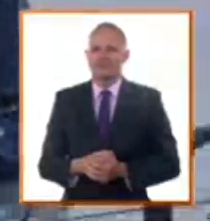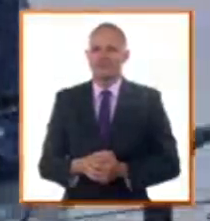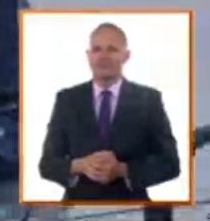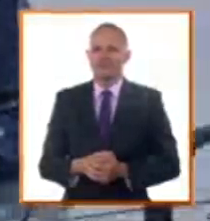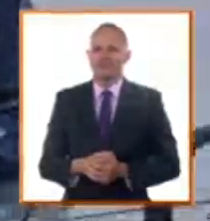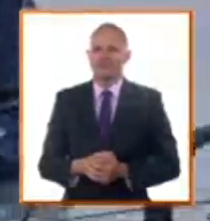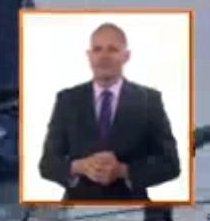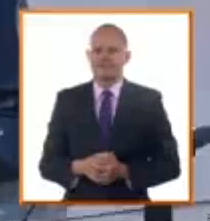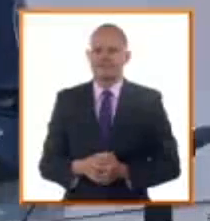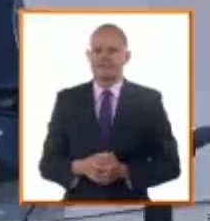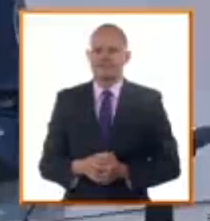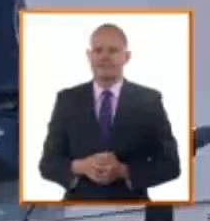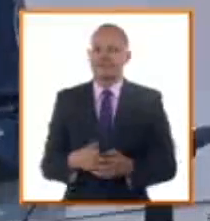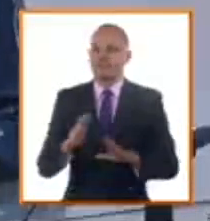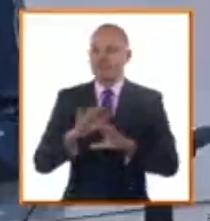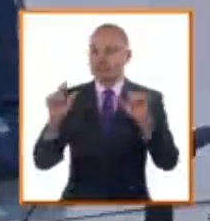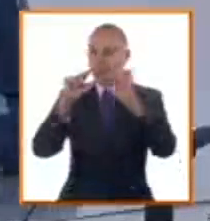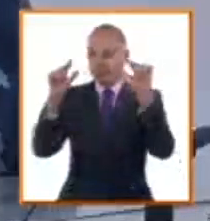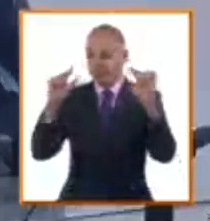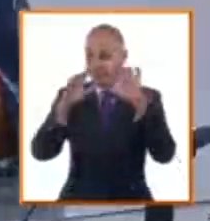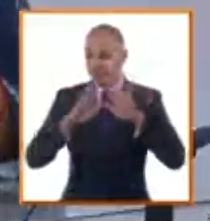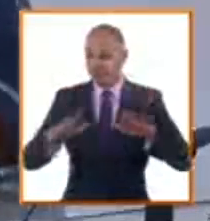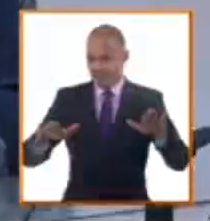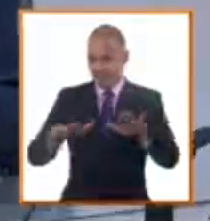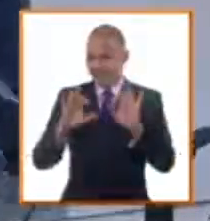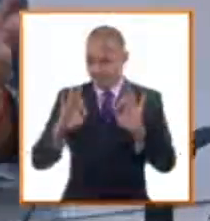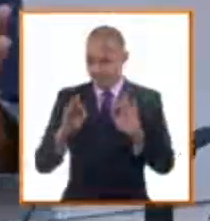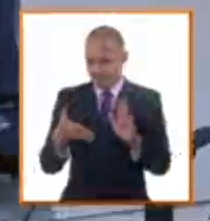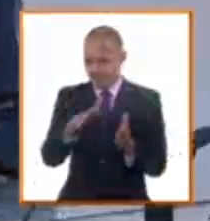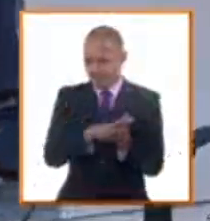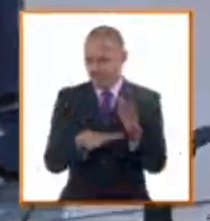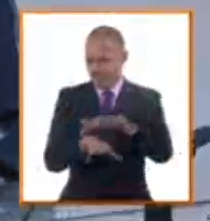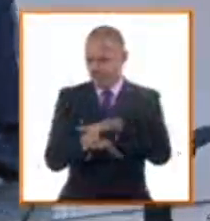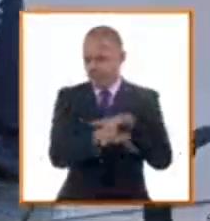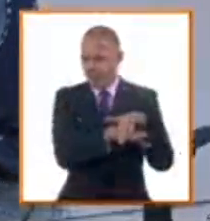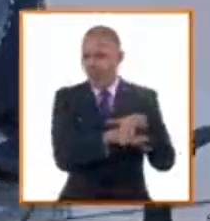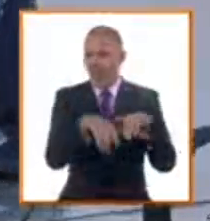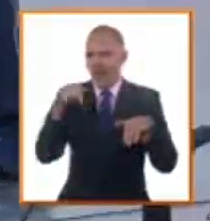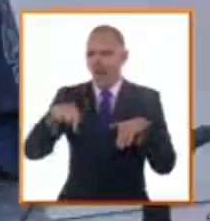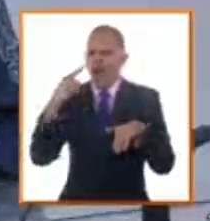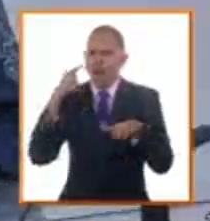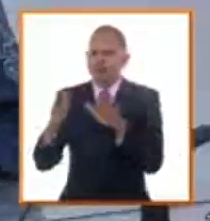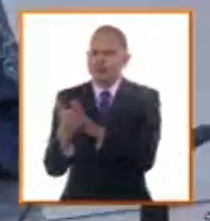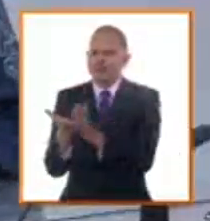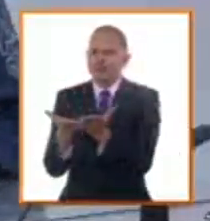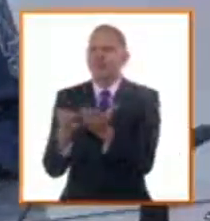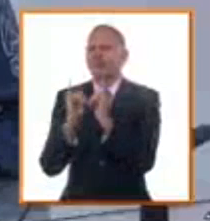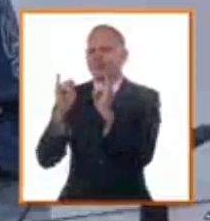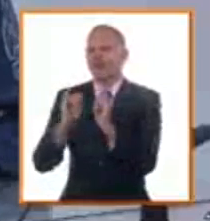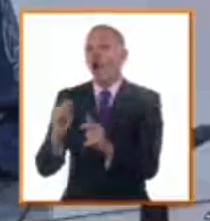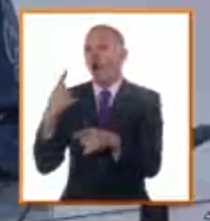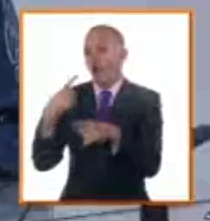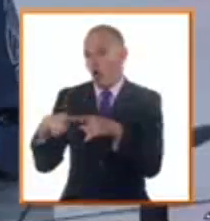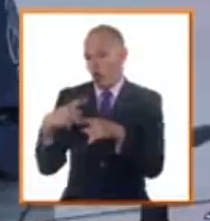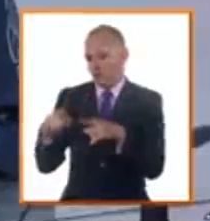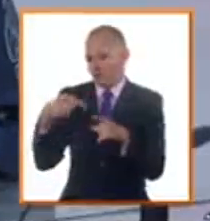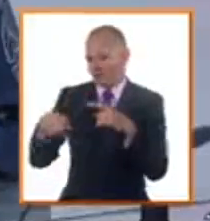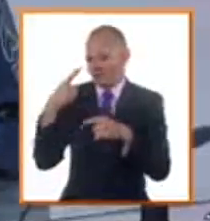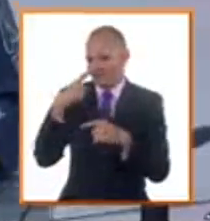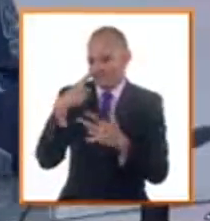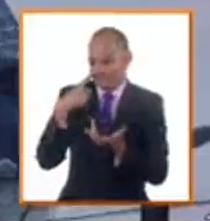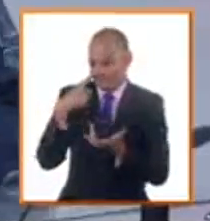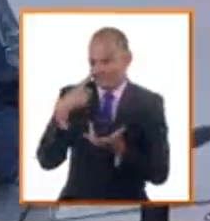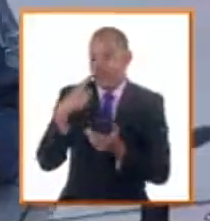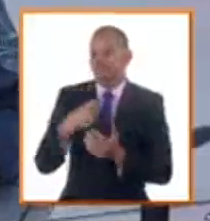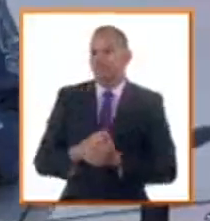Como es habitual, antes de entrar en el tema, vamos a una noticia para nosotros de mucha menos importancia, porque casi siempre uno adivina en qué va a